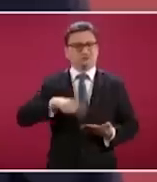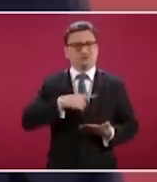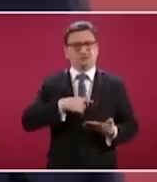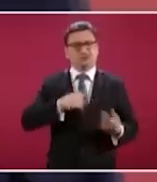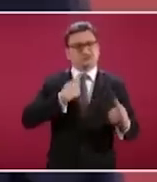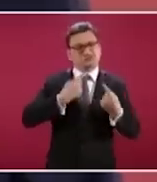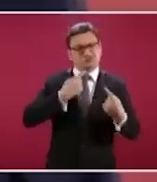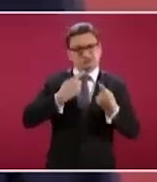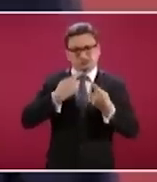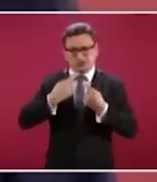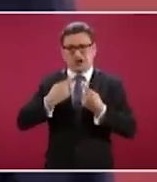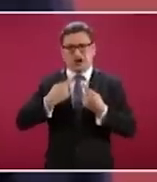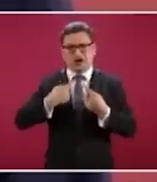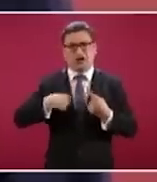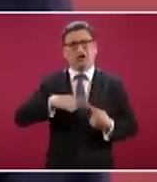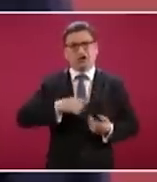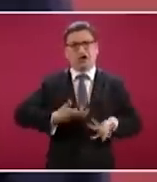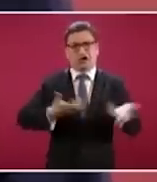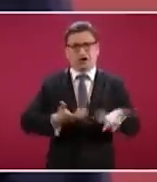tomamos acciones,